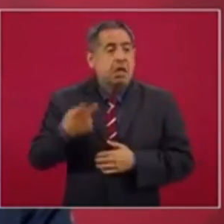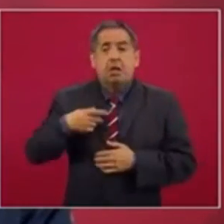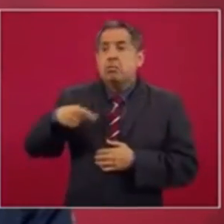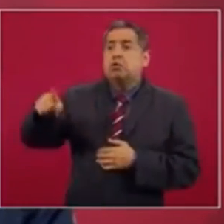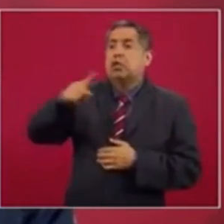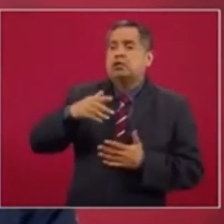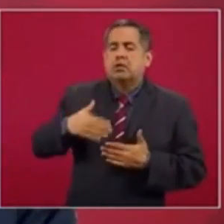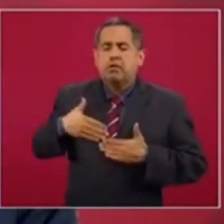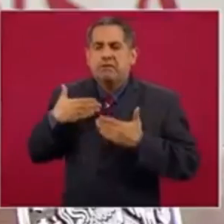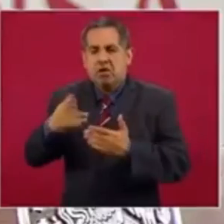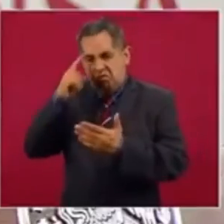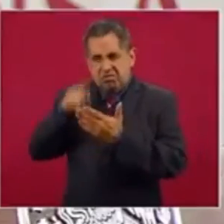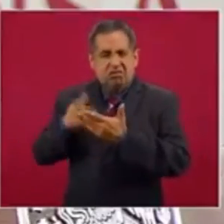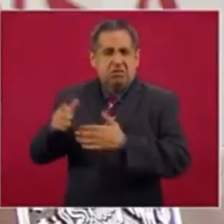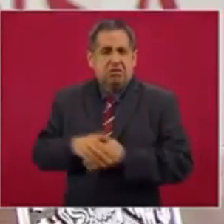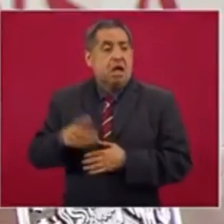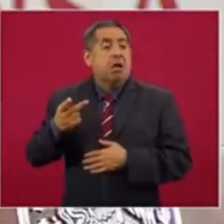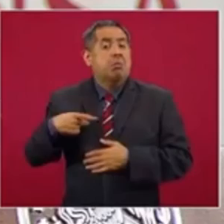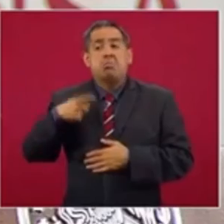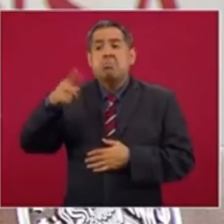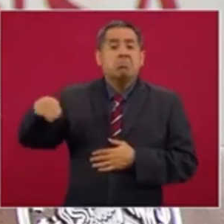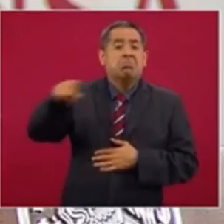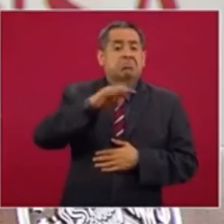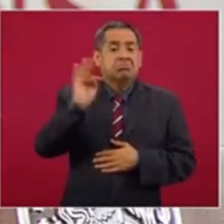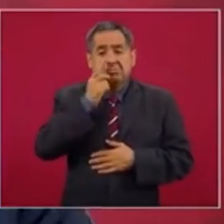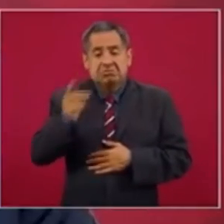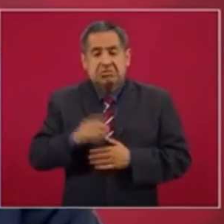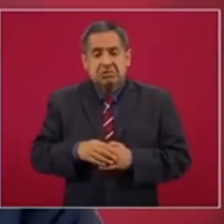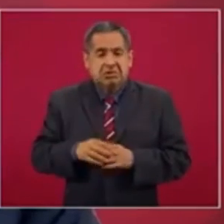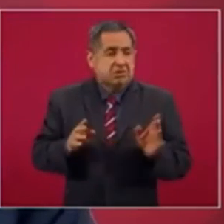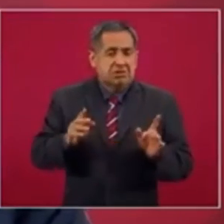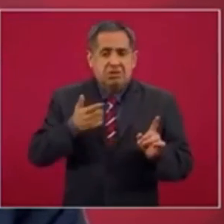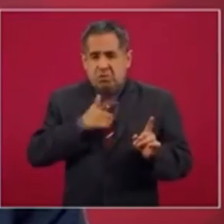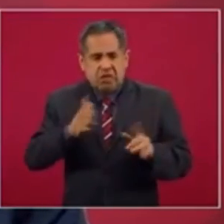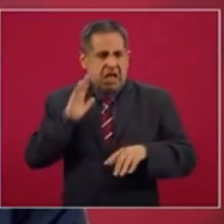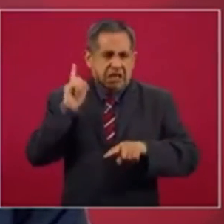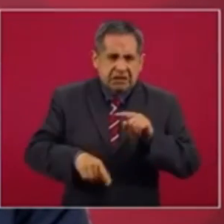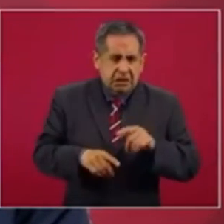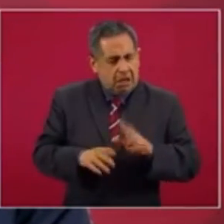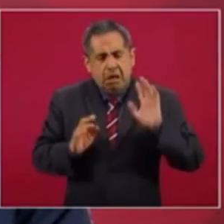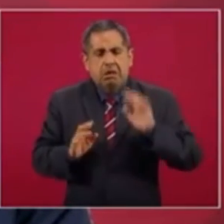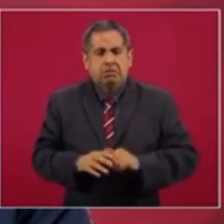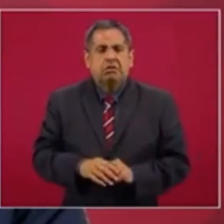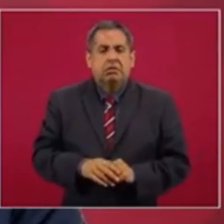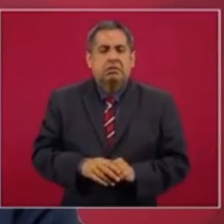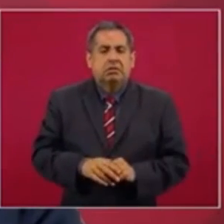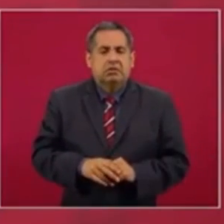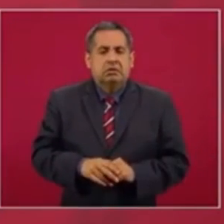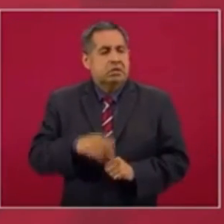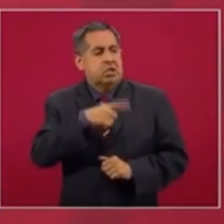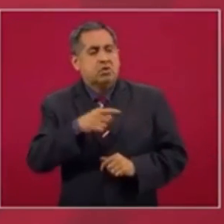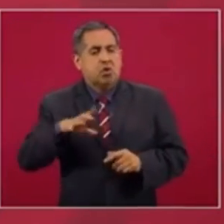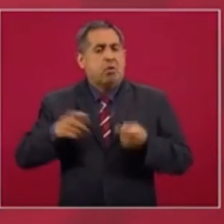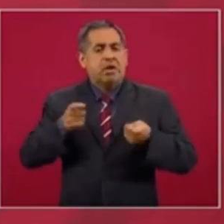gente. Y también, si la gente dice, no nos gusta, ya, no han